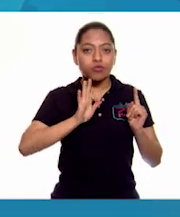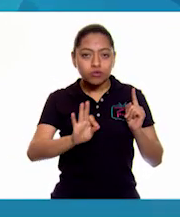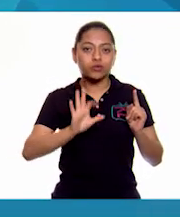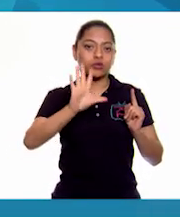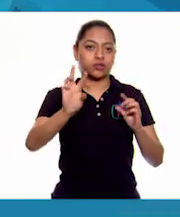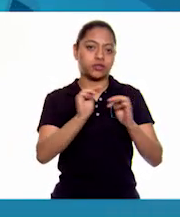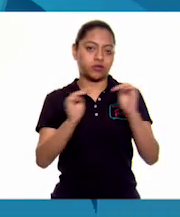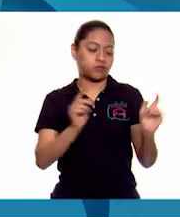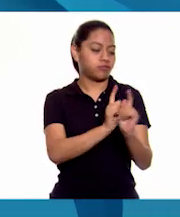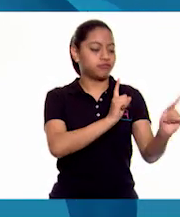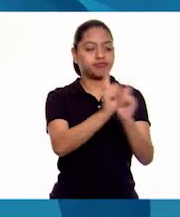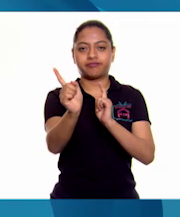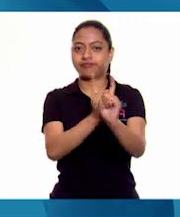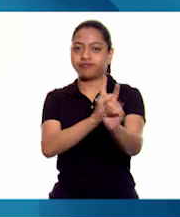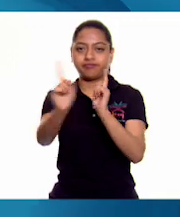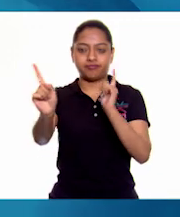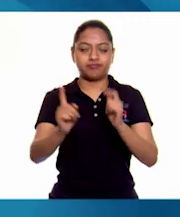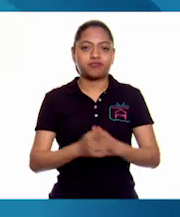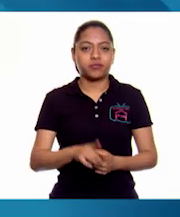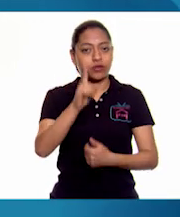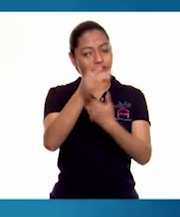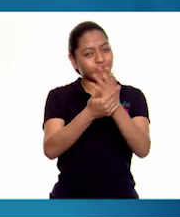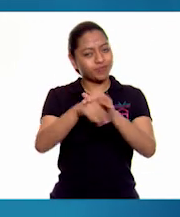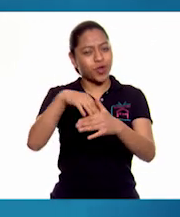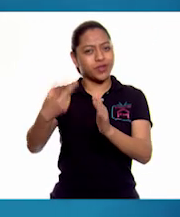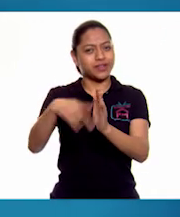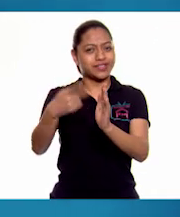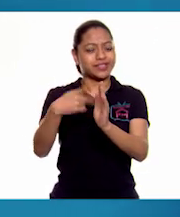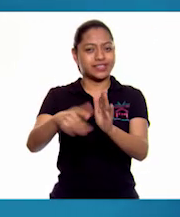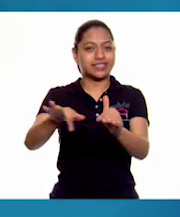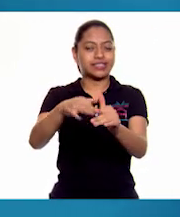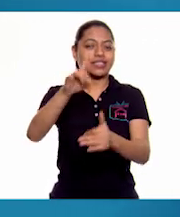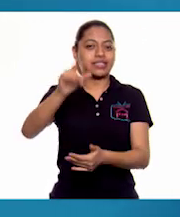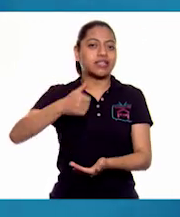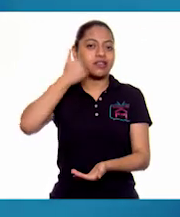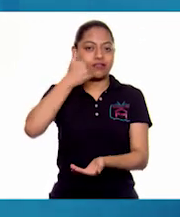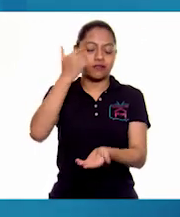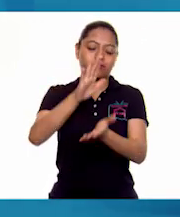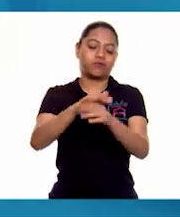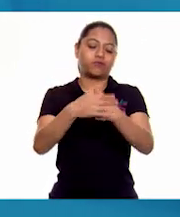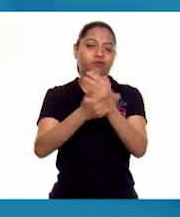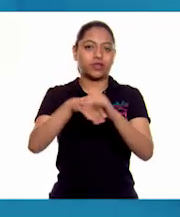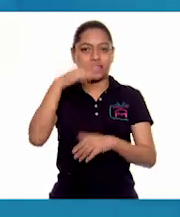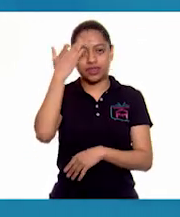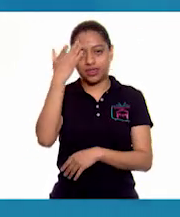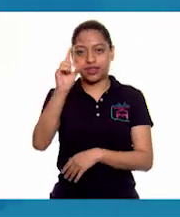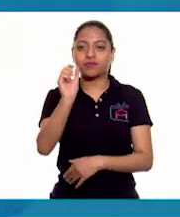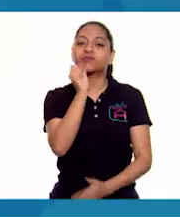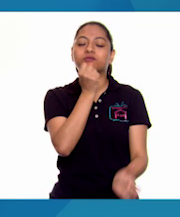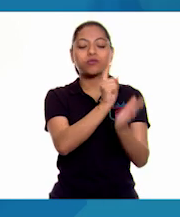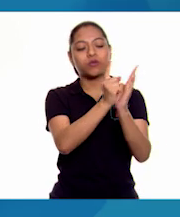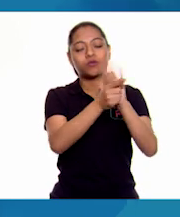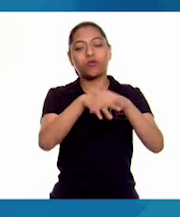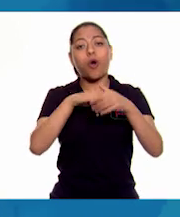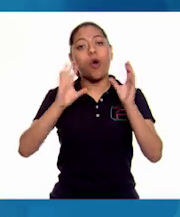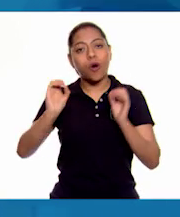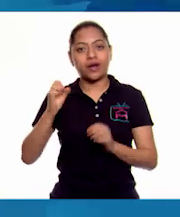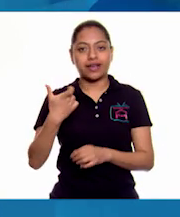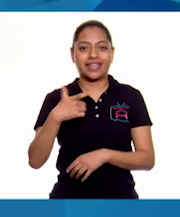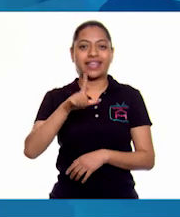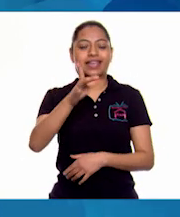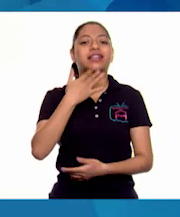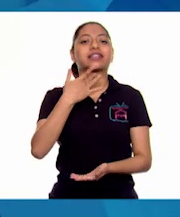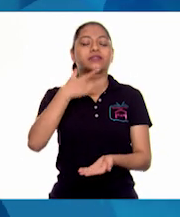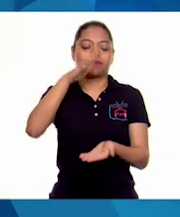y medio entre tú y los demás. Lávate las manos muy seguido con agua y jabón por lo menos durante 20 segundos o aplica